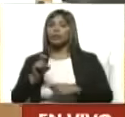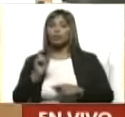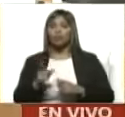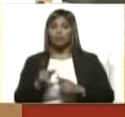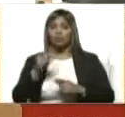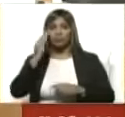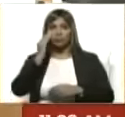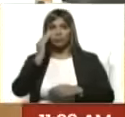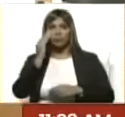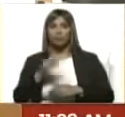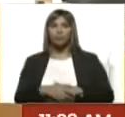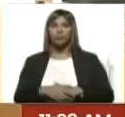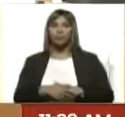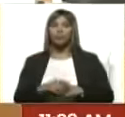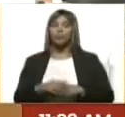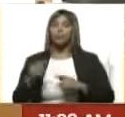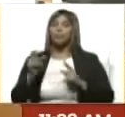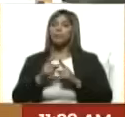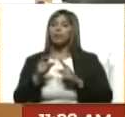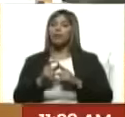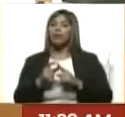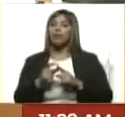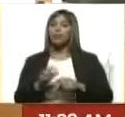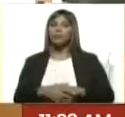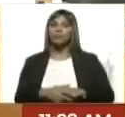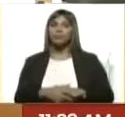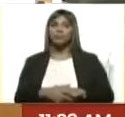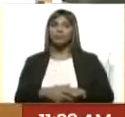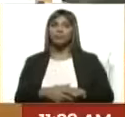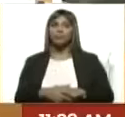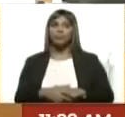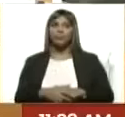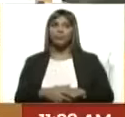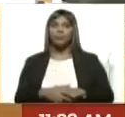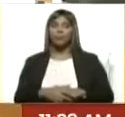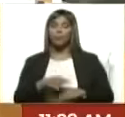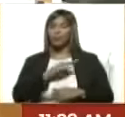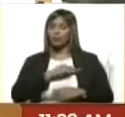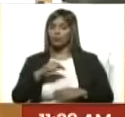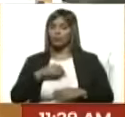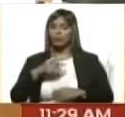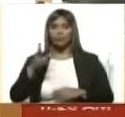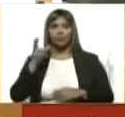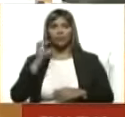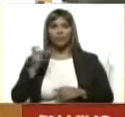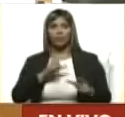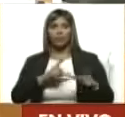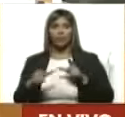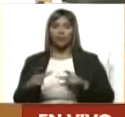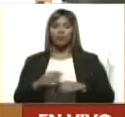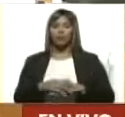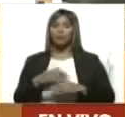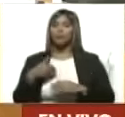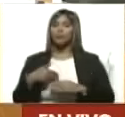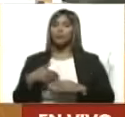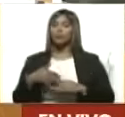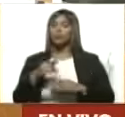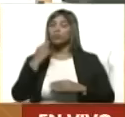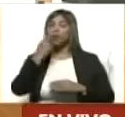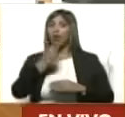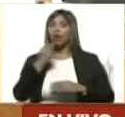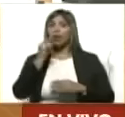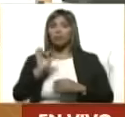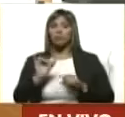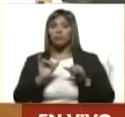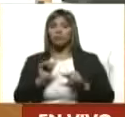manejar. Esos argumentos los hemos escuchado de cara y de voz del propio